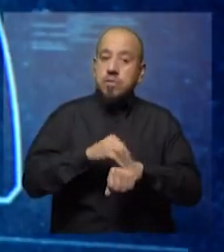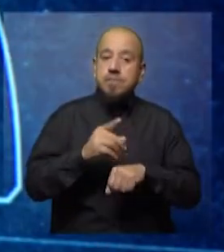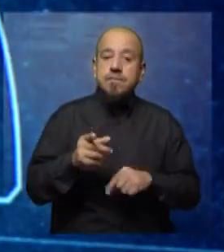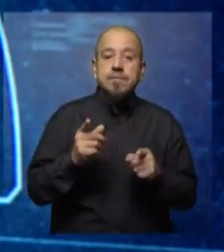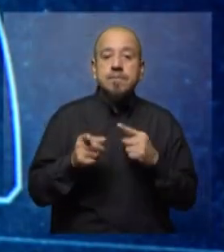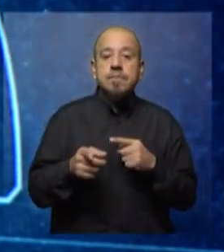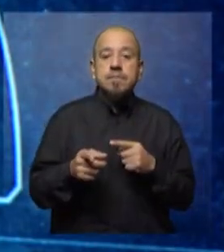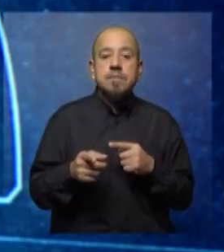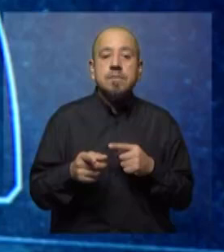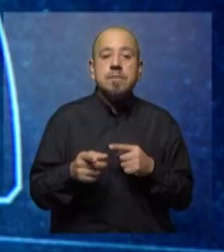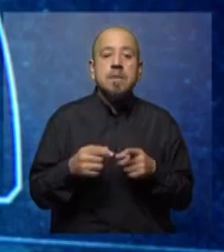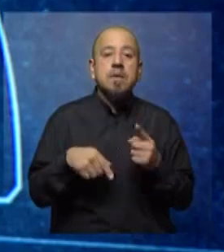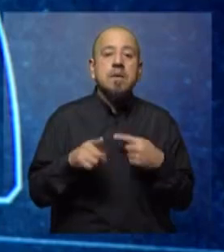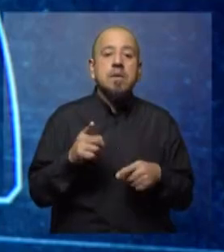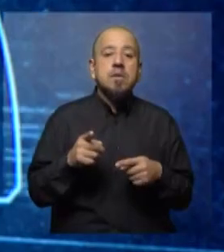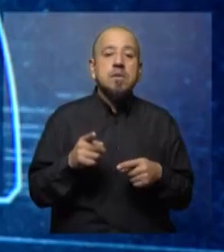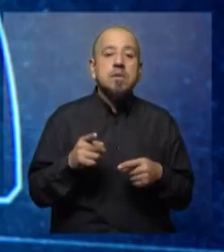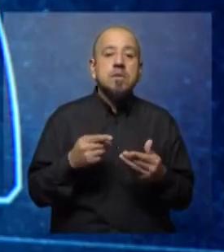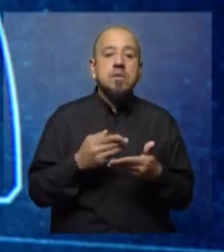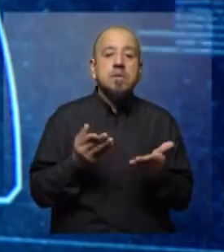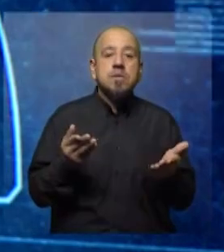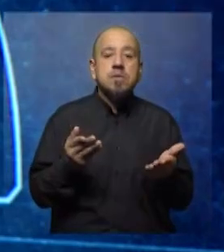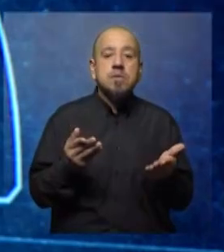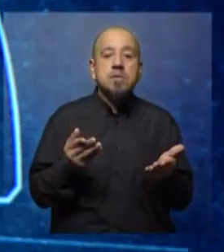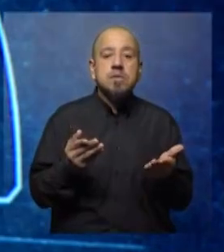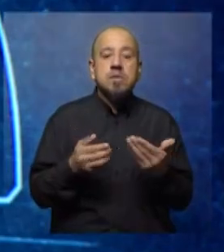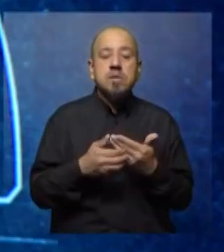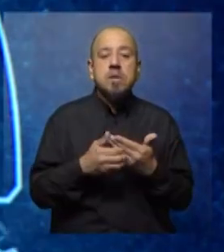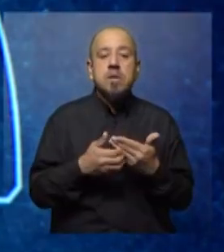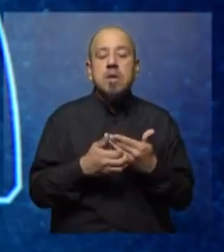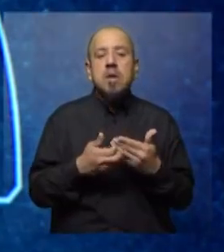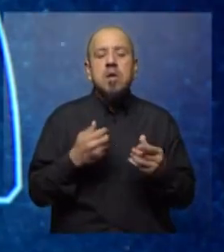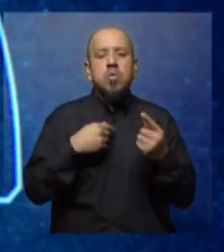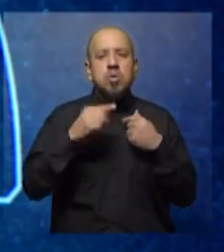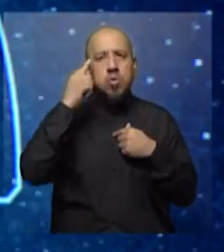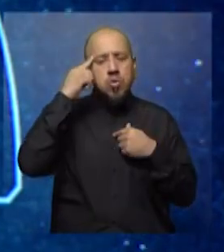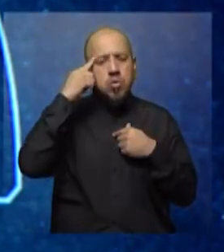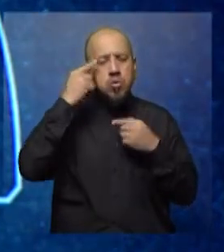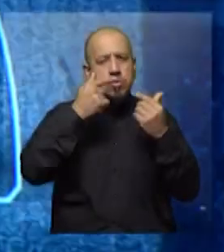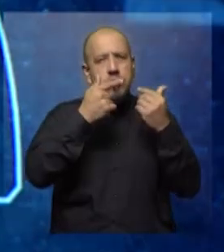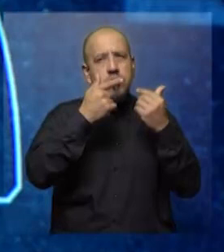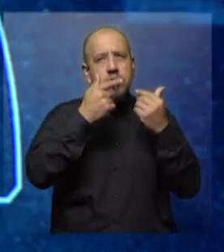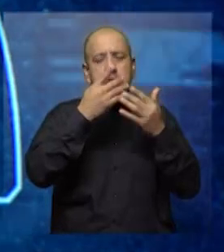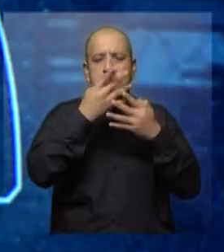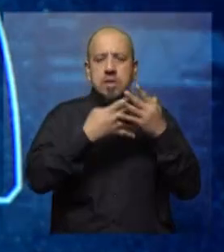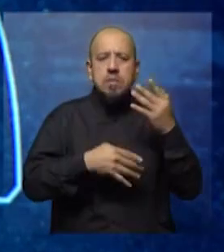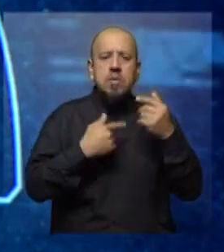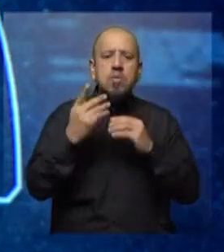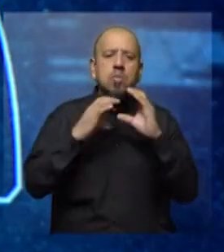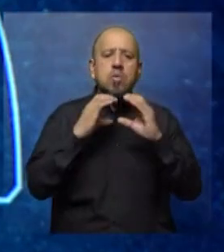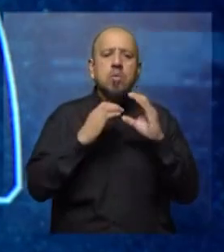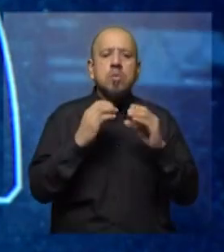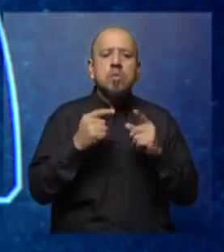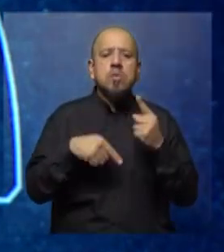nuestras naturaleza por nuestras condiciones por la inadecuación es decir nuestros esquemas como nos comunicamos nos